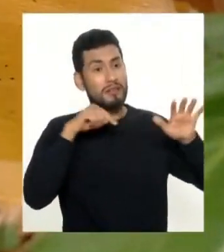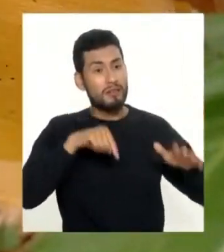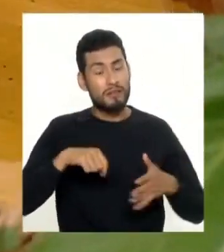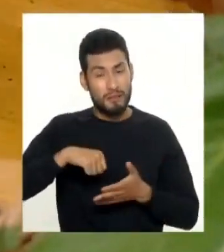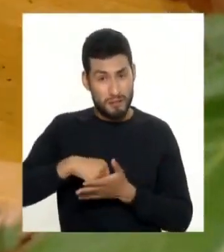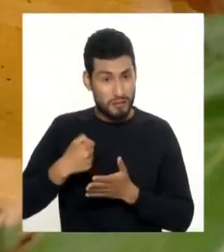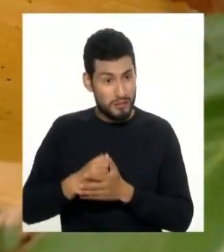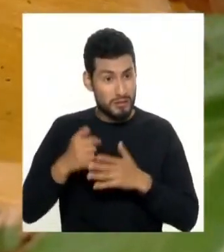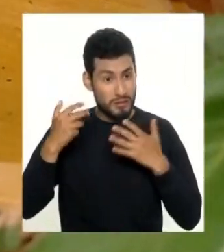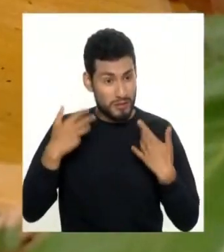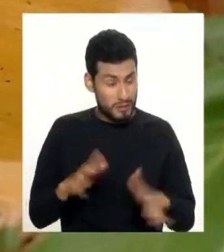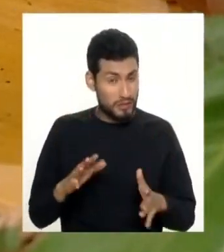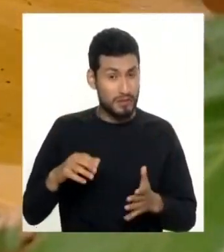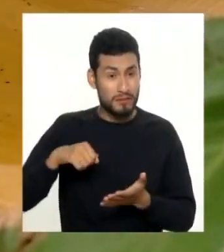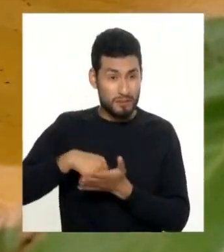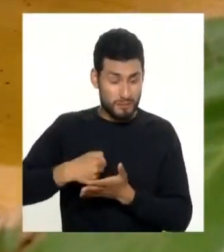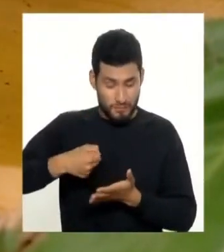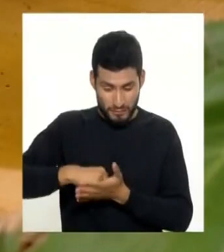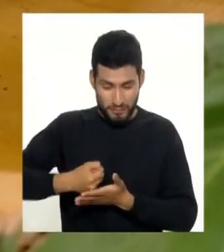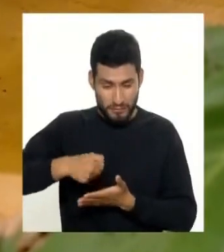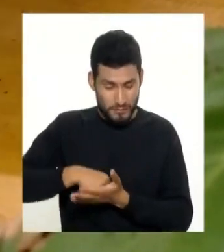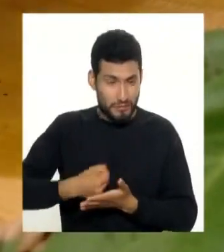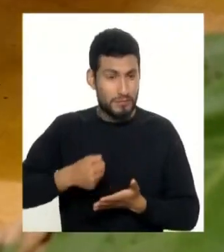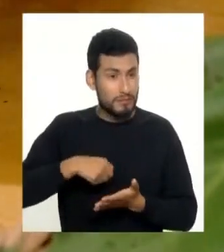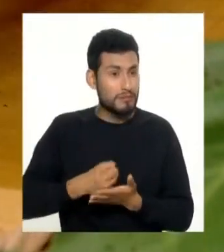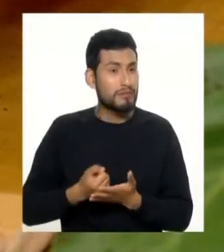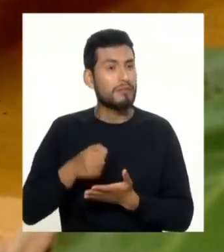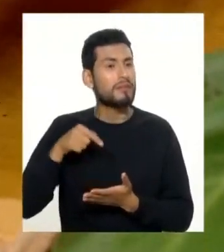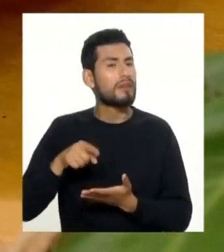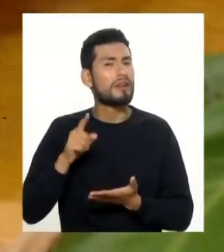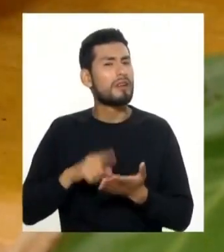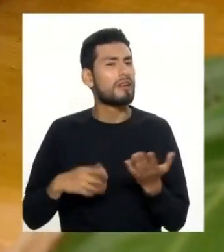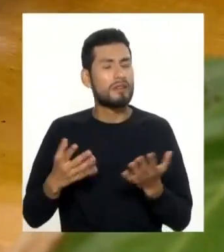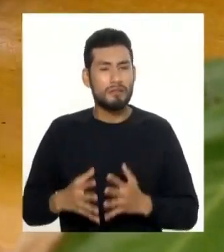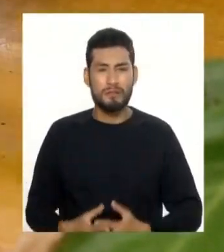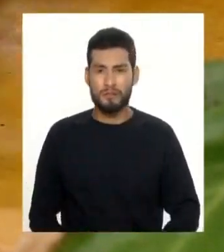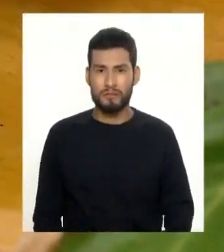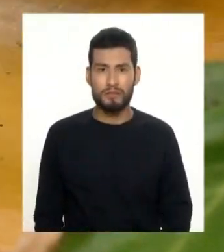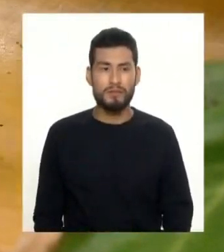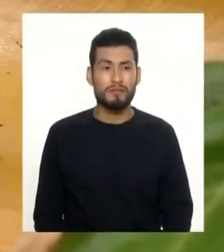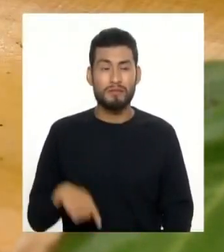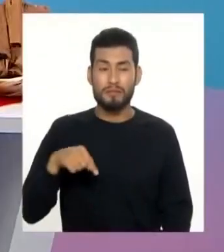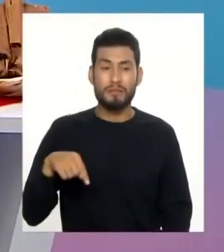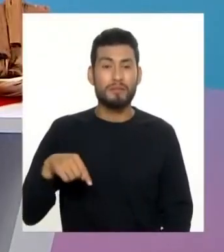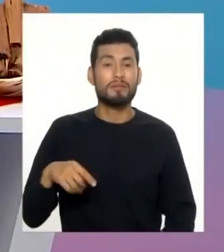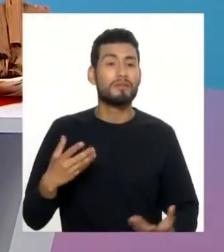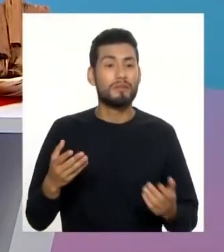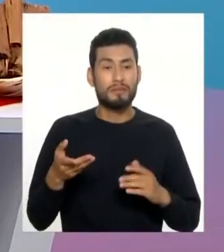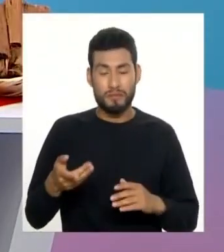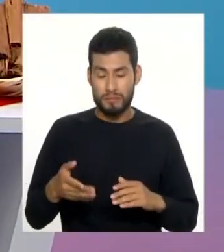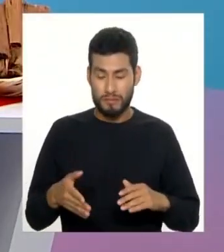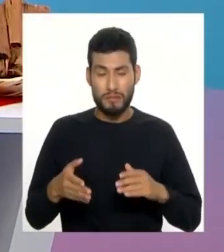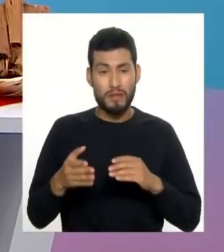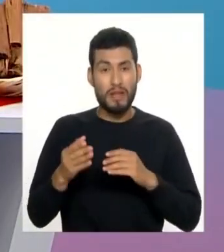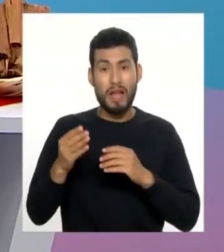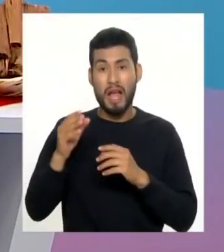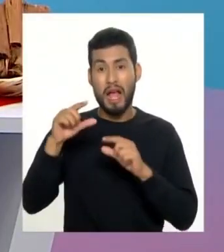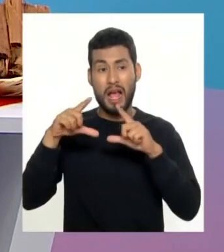una vez que la hemos aplastado, lo que vamos a hacer ahora es colocarla sobre una gasa